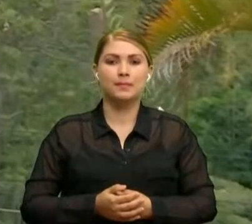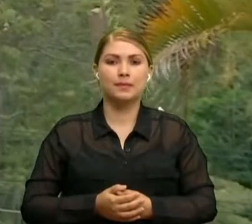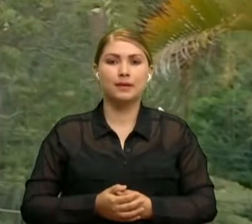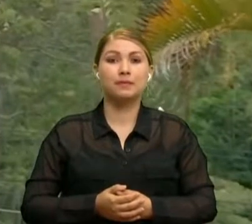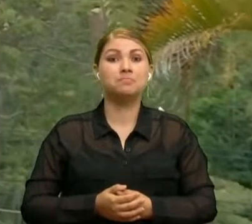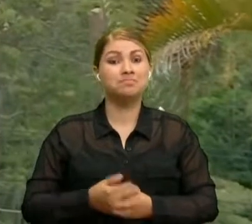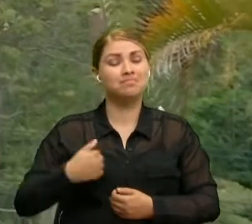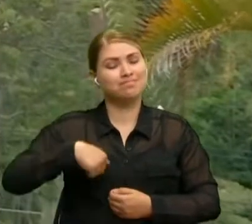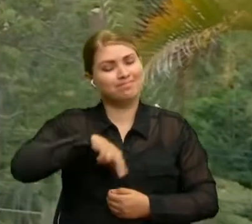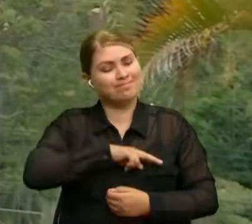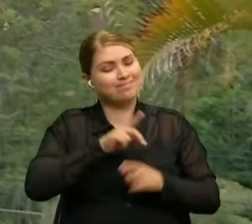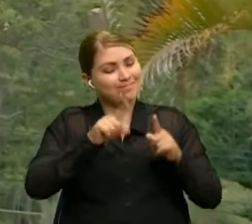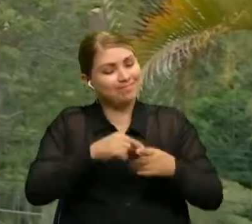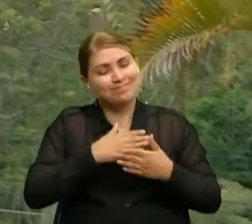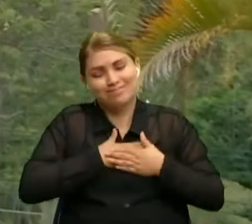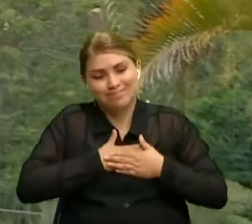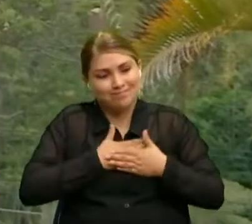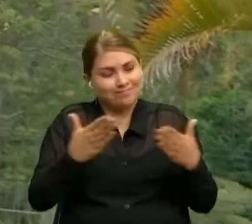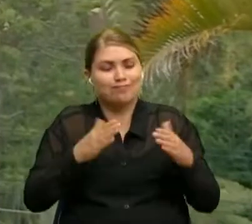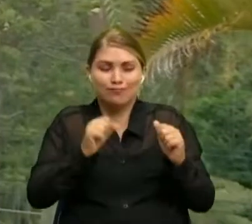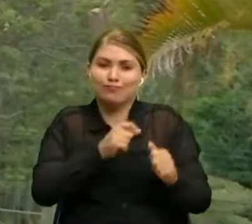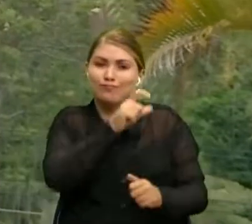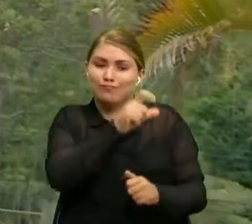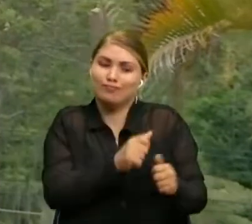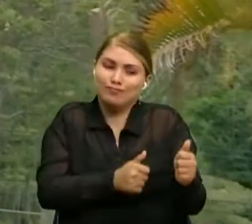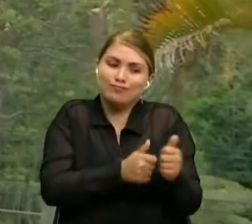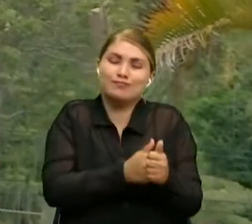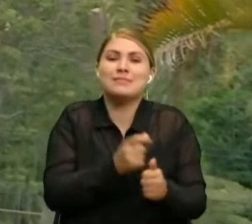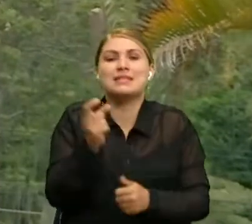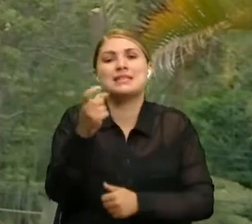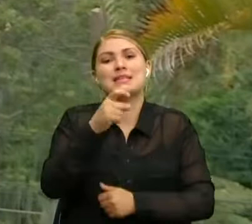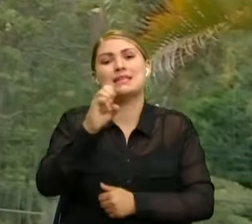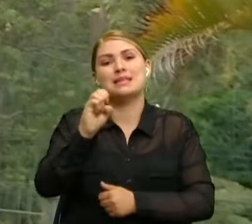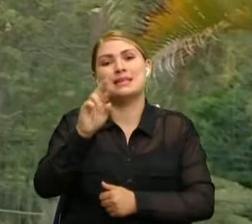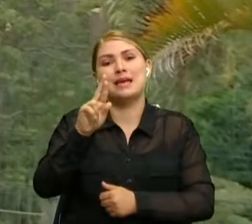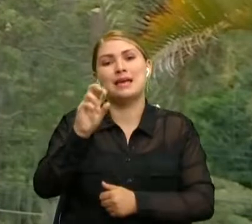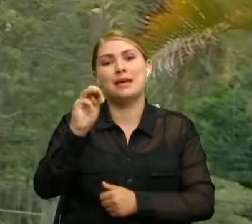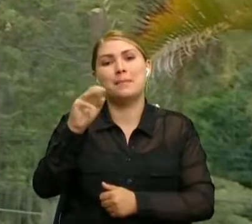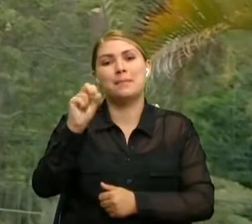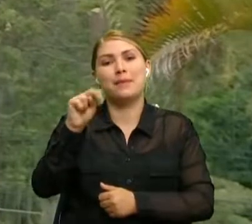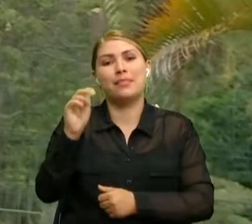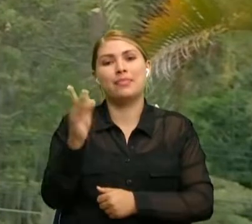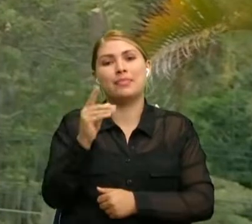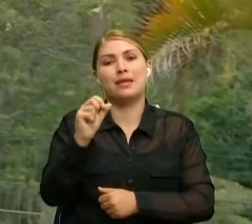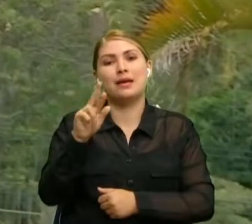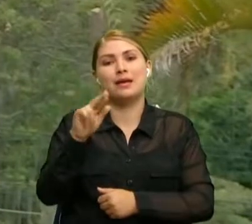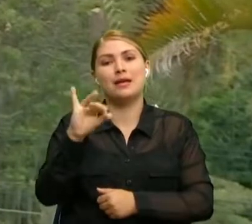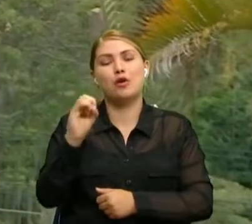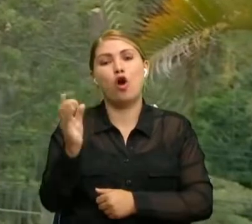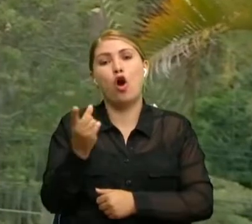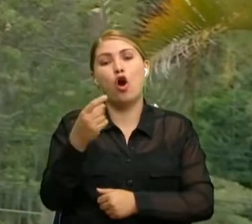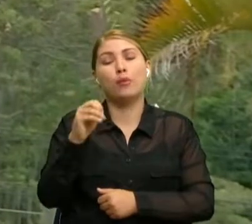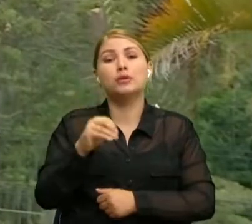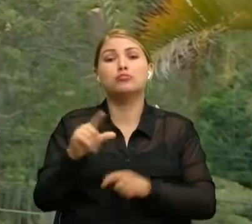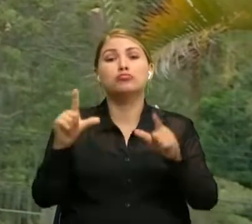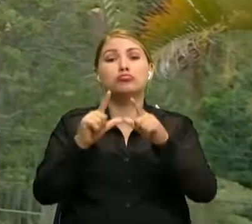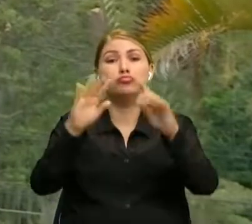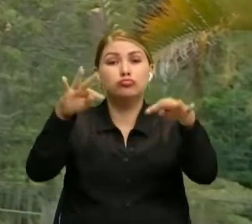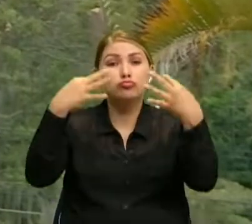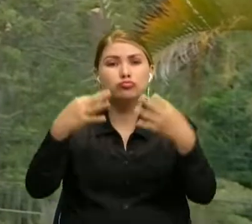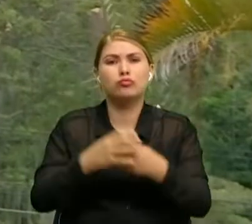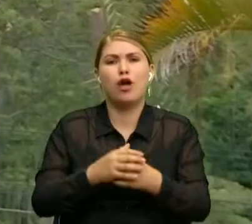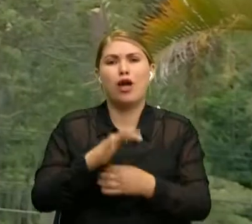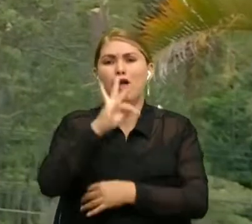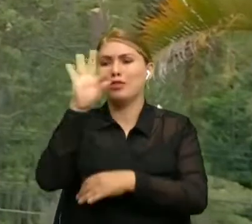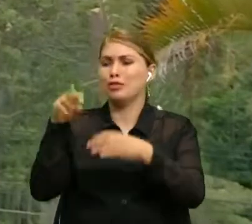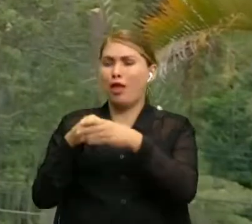Y para nosotros también es un placer poderlo acompañar a usted, Germán Darío Gómez, y poder contarle a los televidentes del canal Tro a todo el país